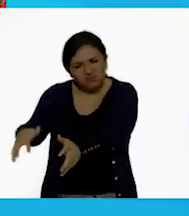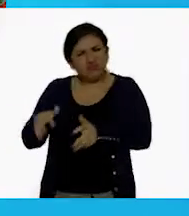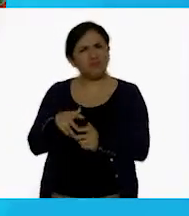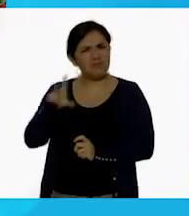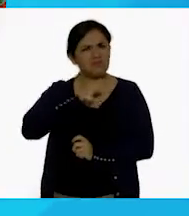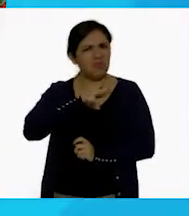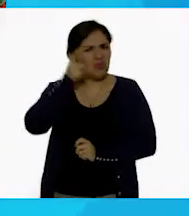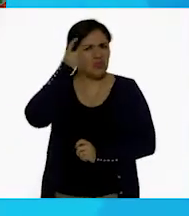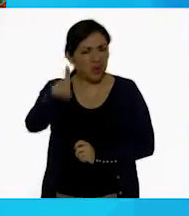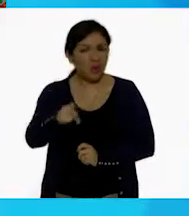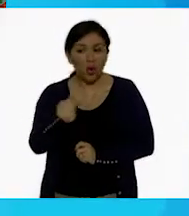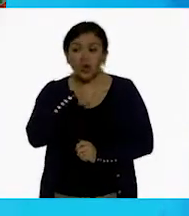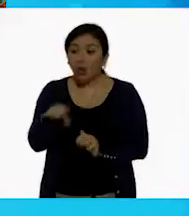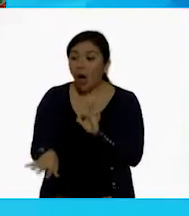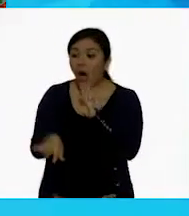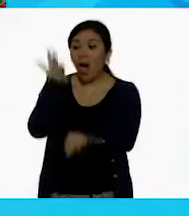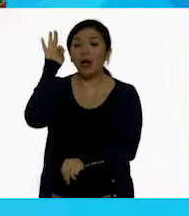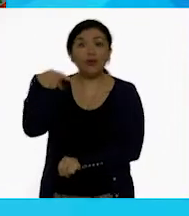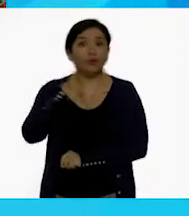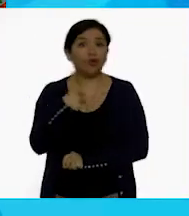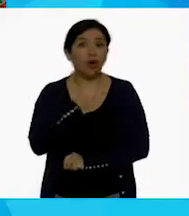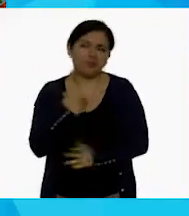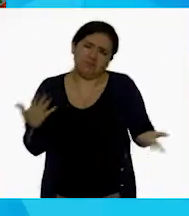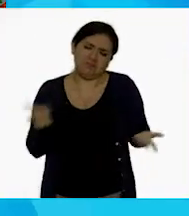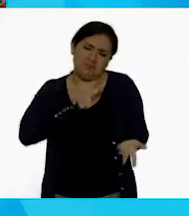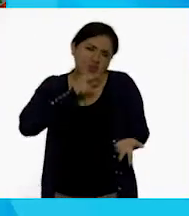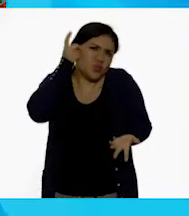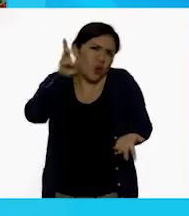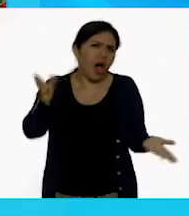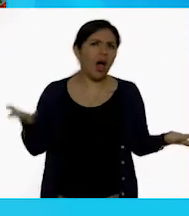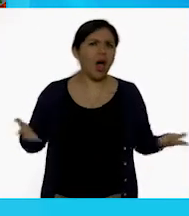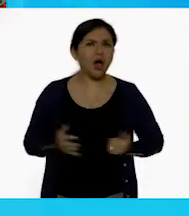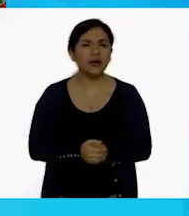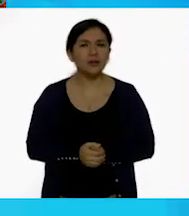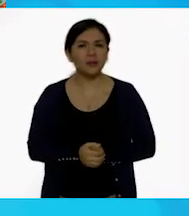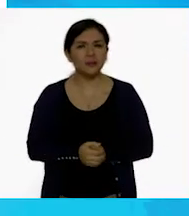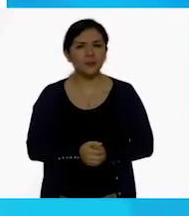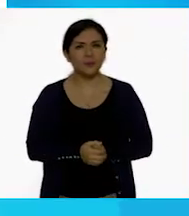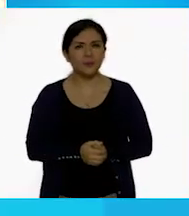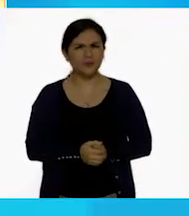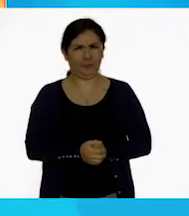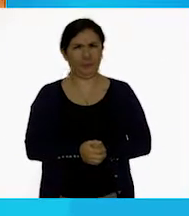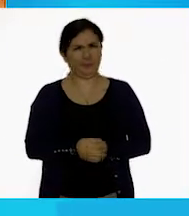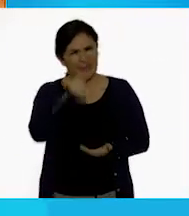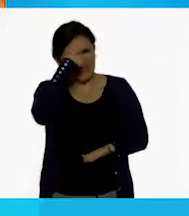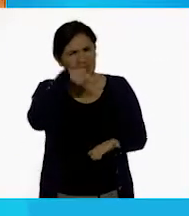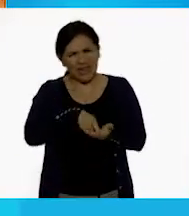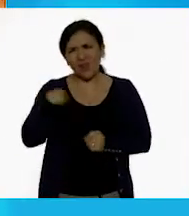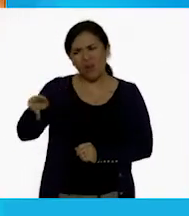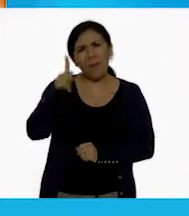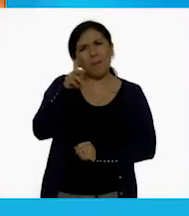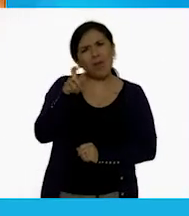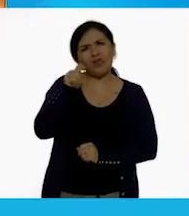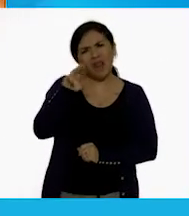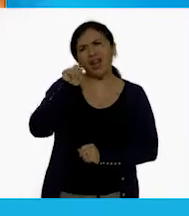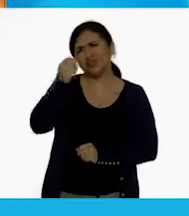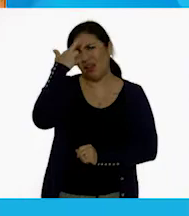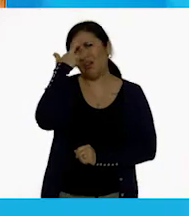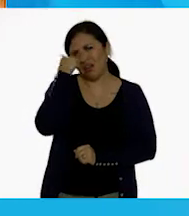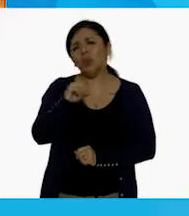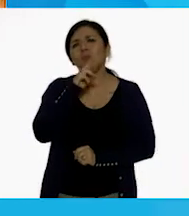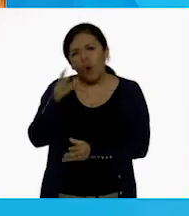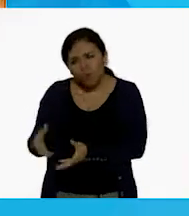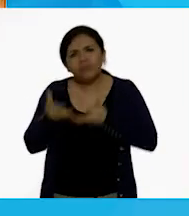cajita, ya que si yo me la encontré tirada, pues me pertenece a mí. Creo que Petra tiene razón. Mejor llevémosla